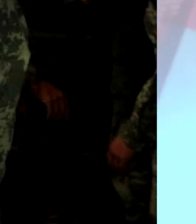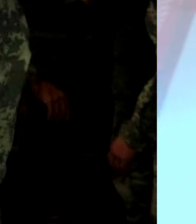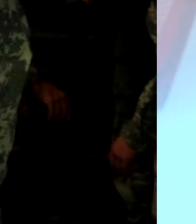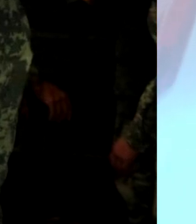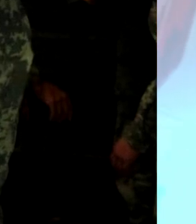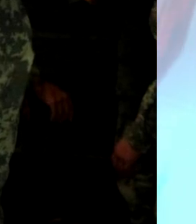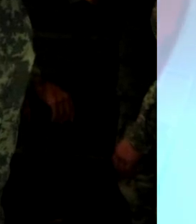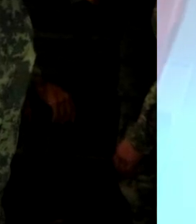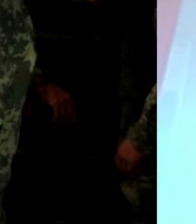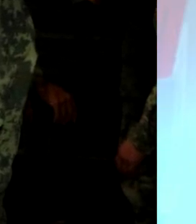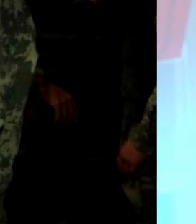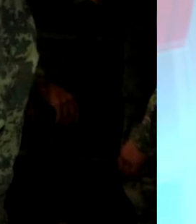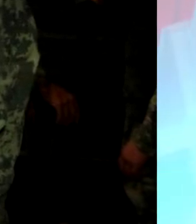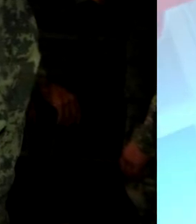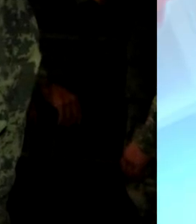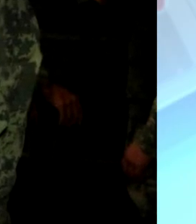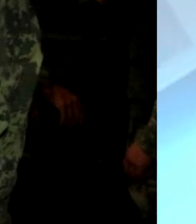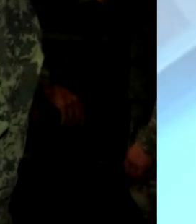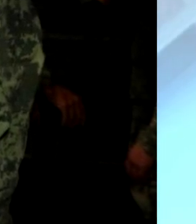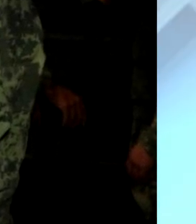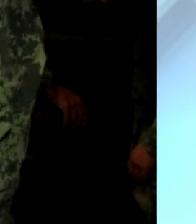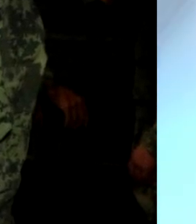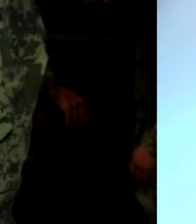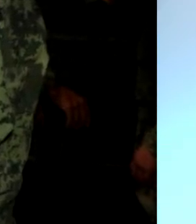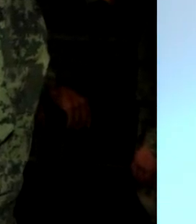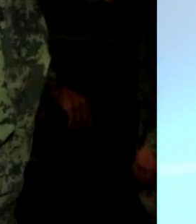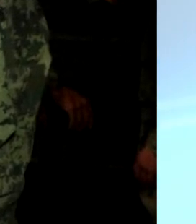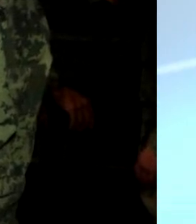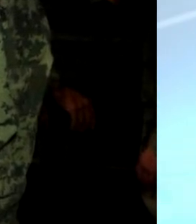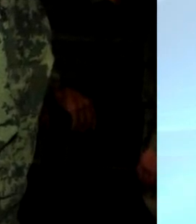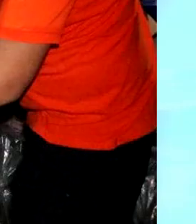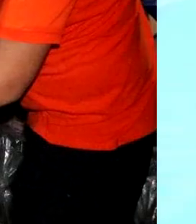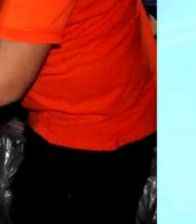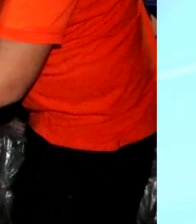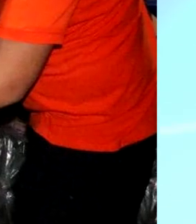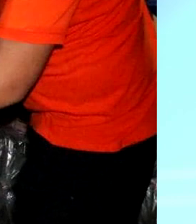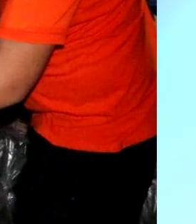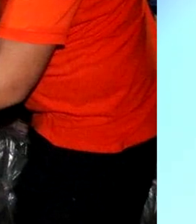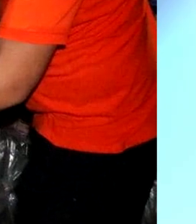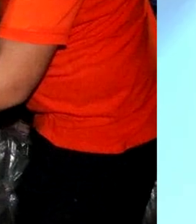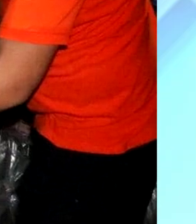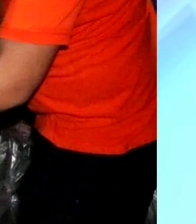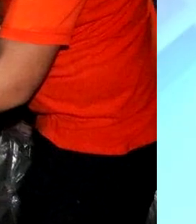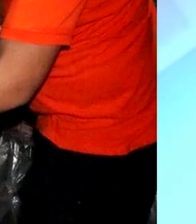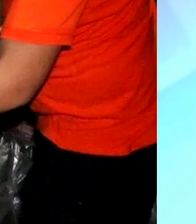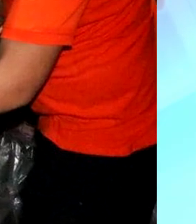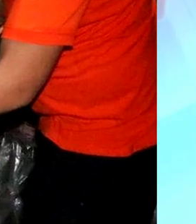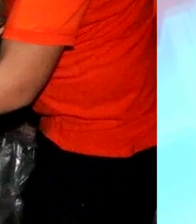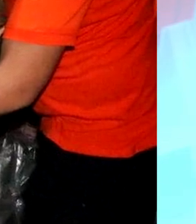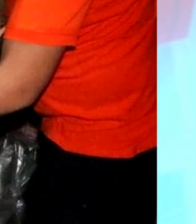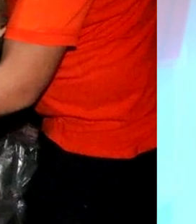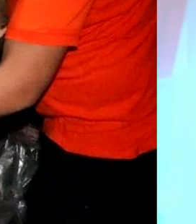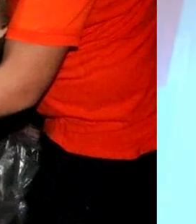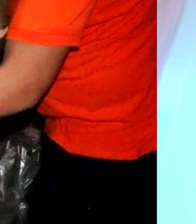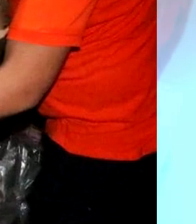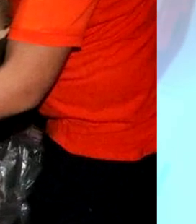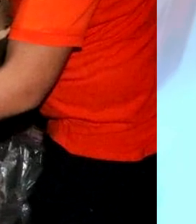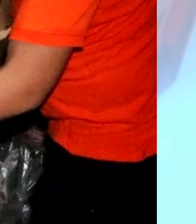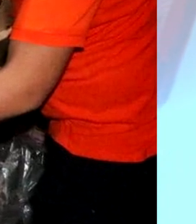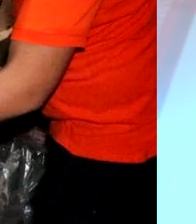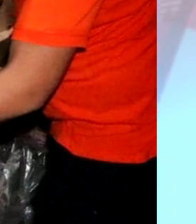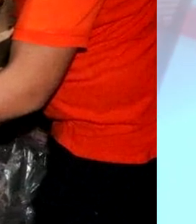despensas a los municipios de Atoyac, Benito Juárez, Coyuca y Tecpan de Galeana. Adicionalmente, se entregarán 1,000